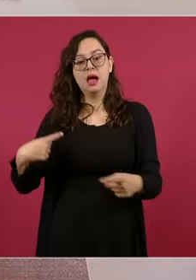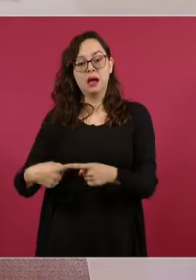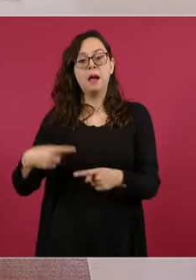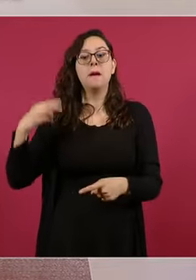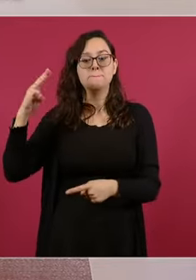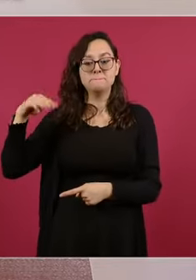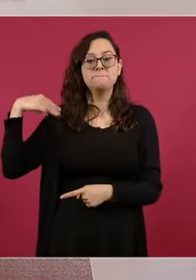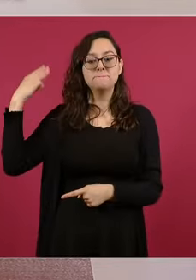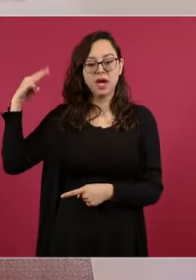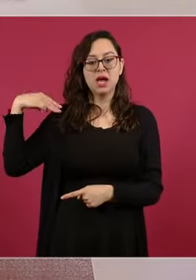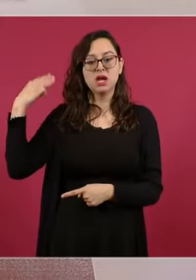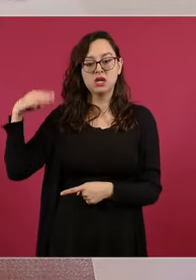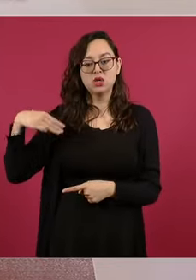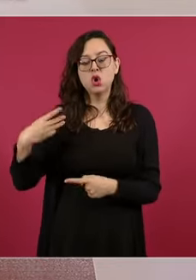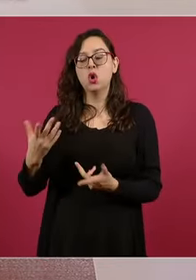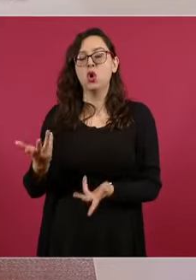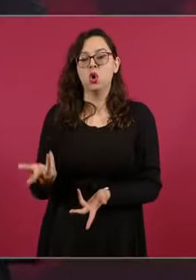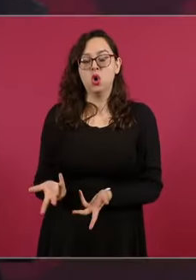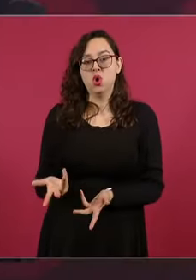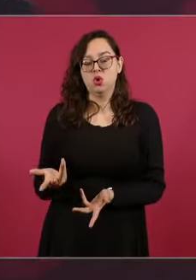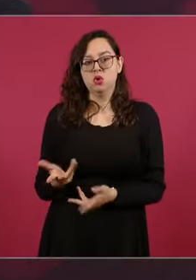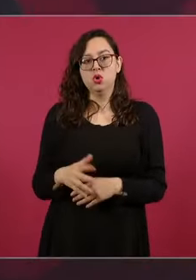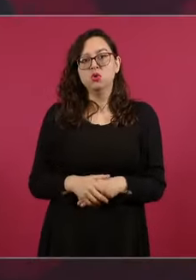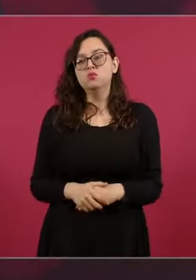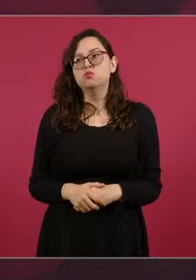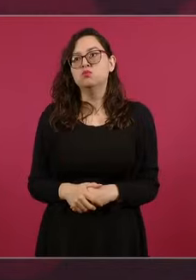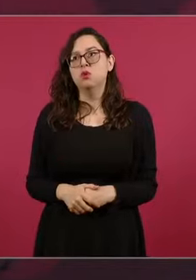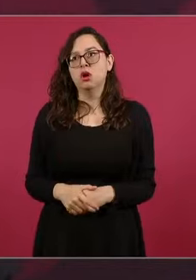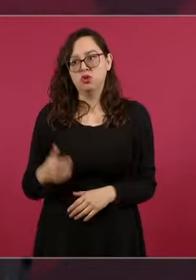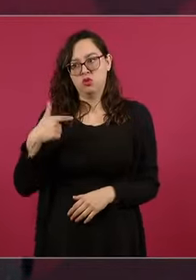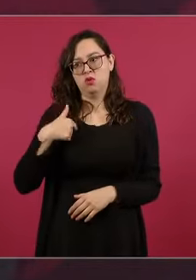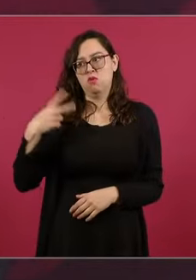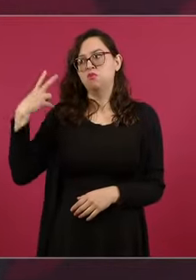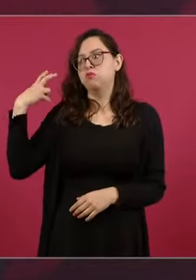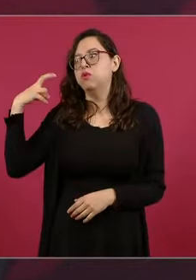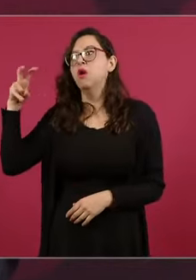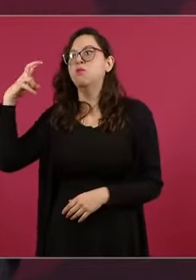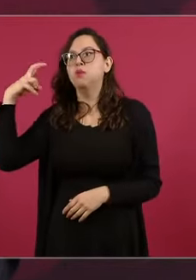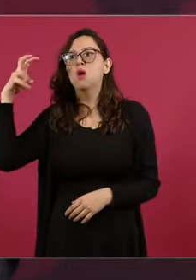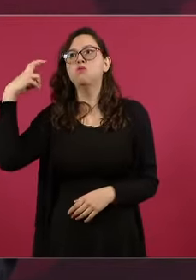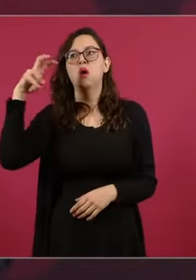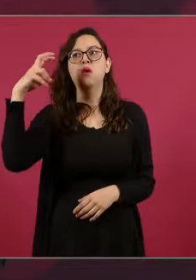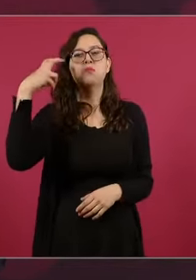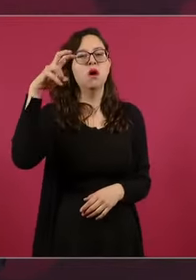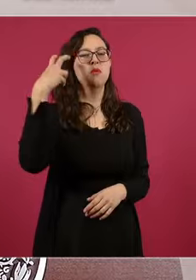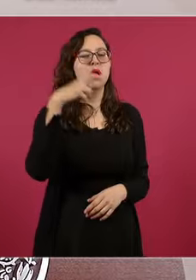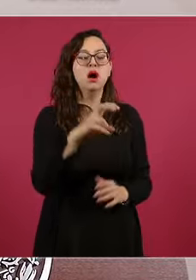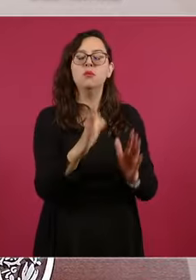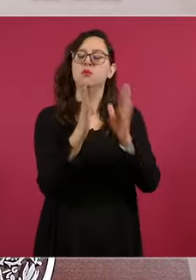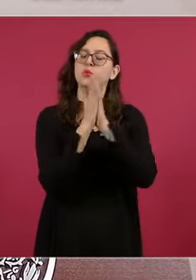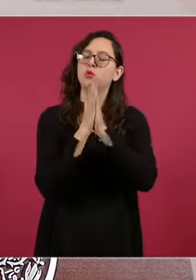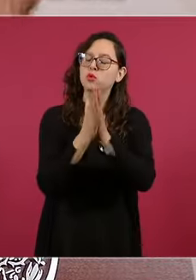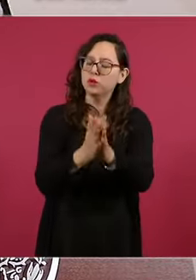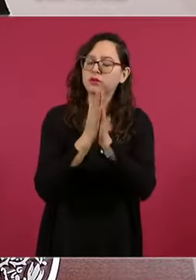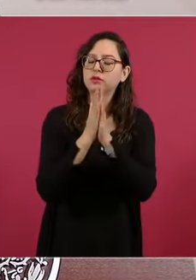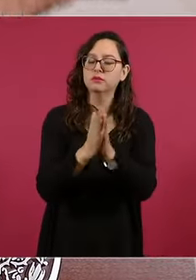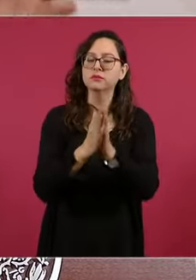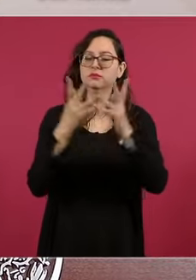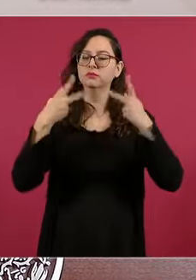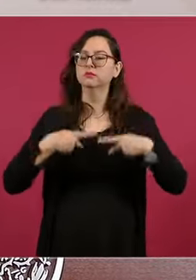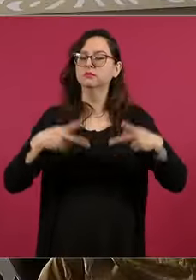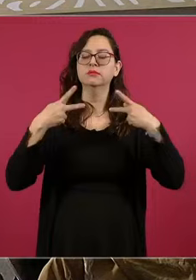ciudadanos, y además les pido a los ciudadanos que no me busquen para que no